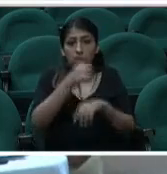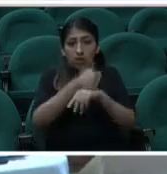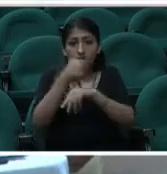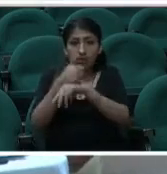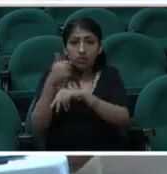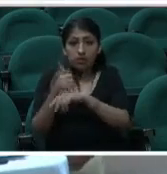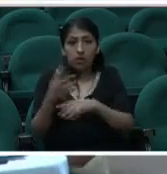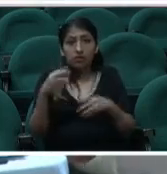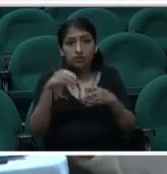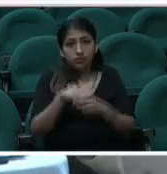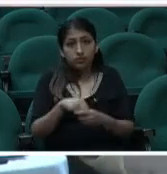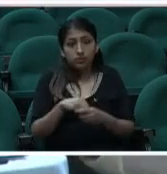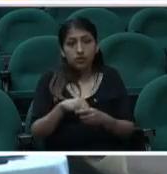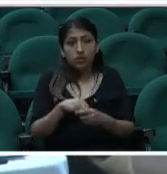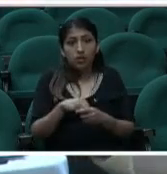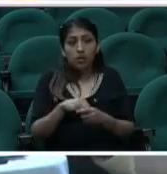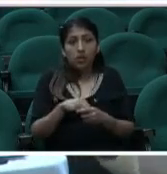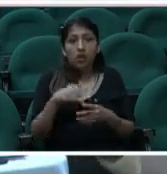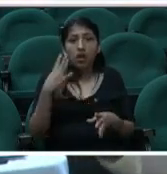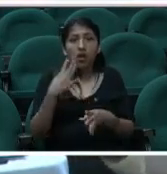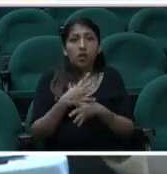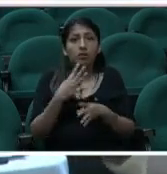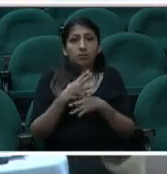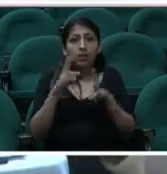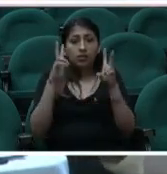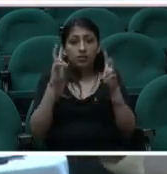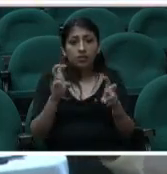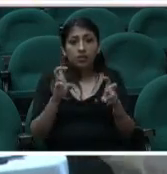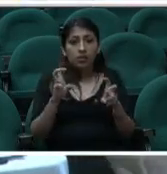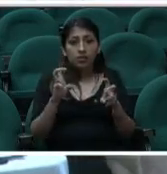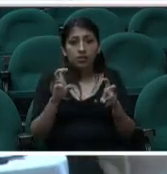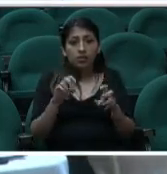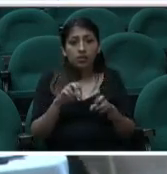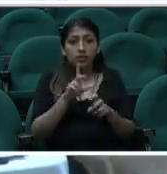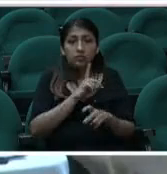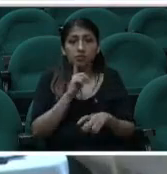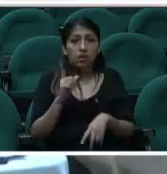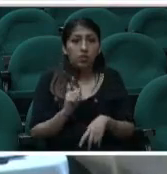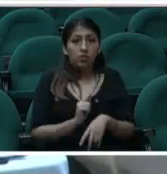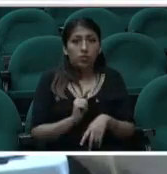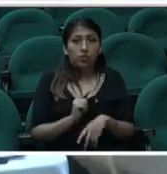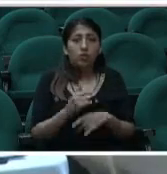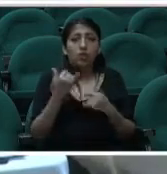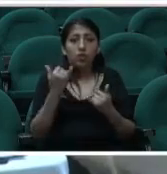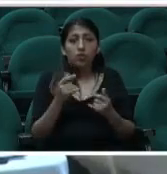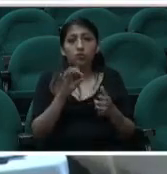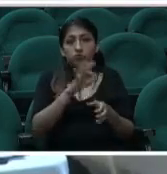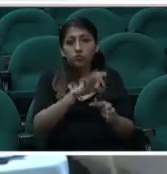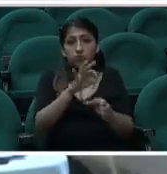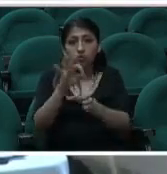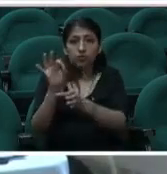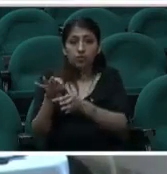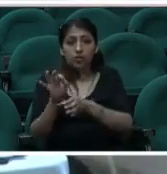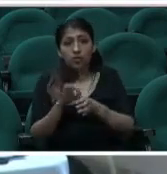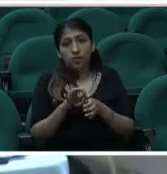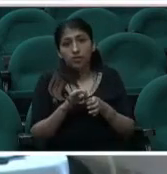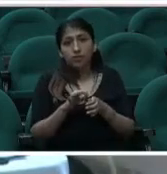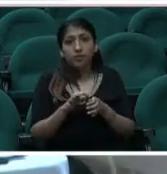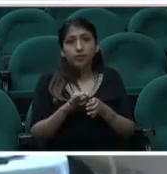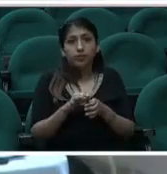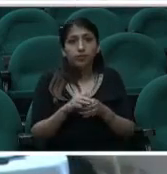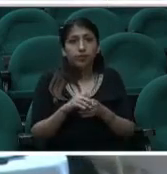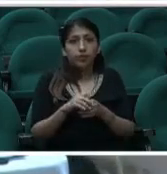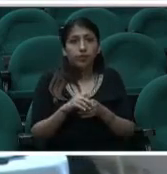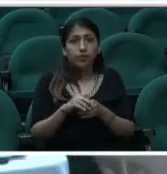presentes y vamos a hablar acerca del tema relacionado a salud vamos a proceder entonces con el sorteo que sería de una manera